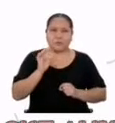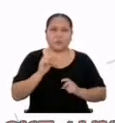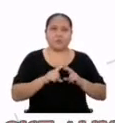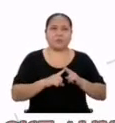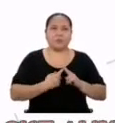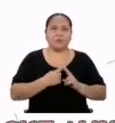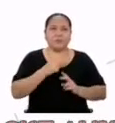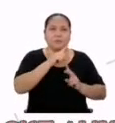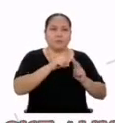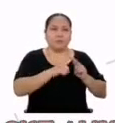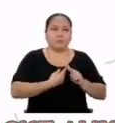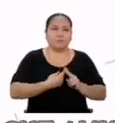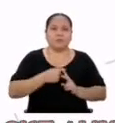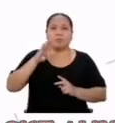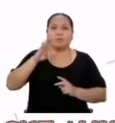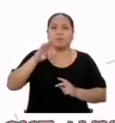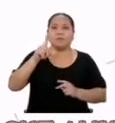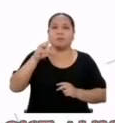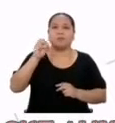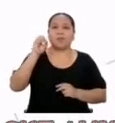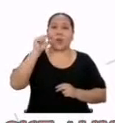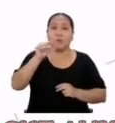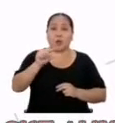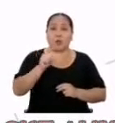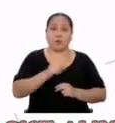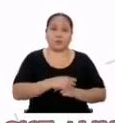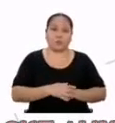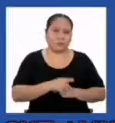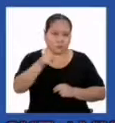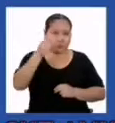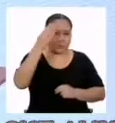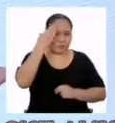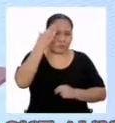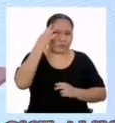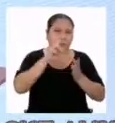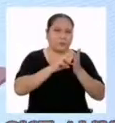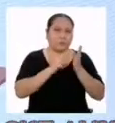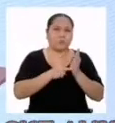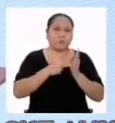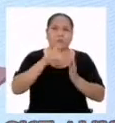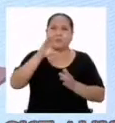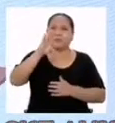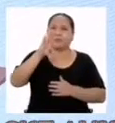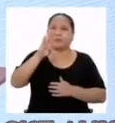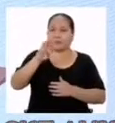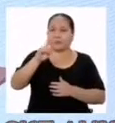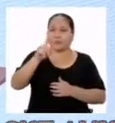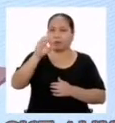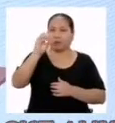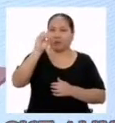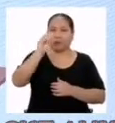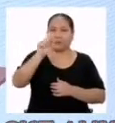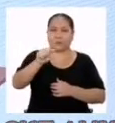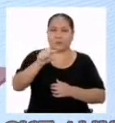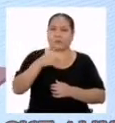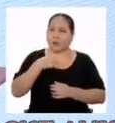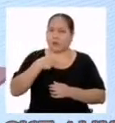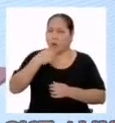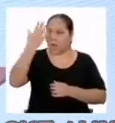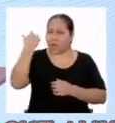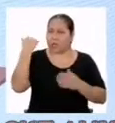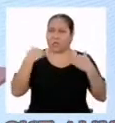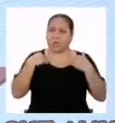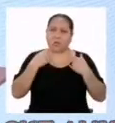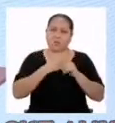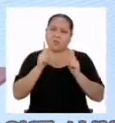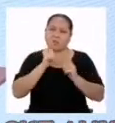inicio. Blog. ¿Sabes lo que es un blog? Claro, profesora, yo tenía uno hace tiempo, pero